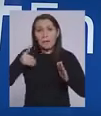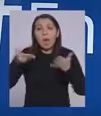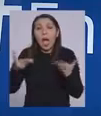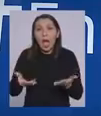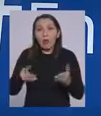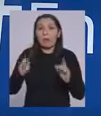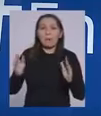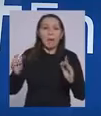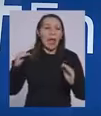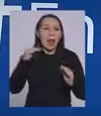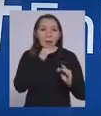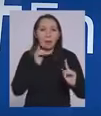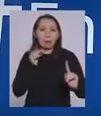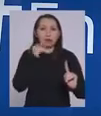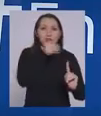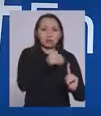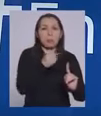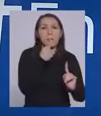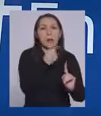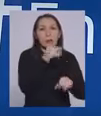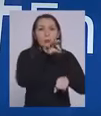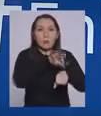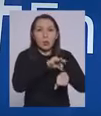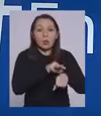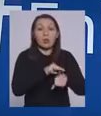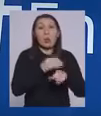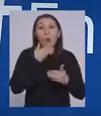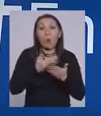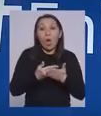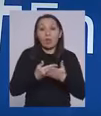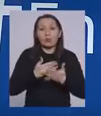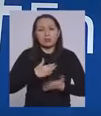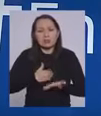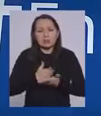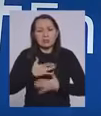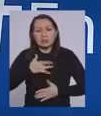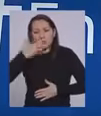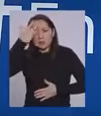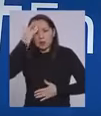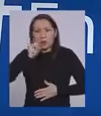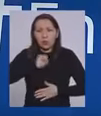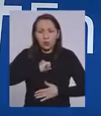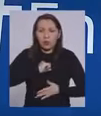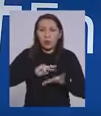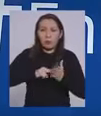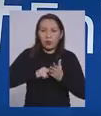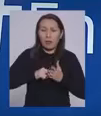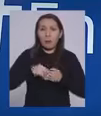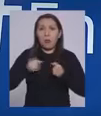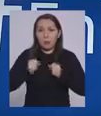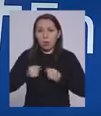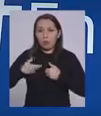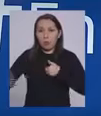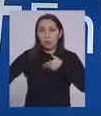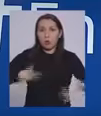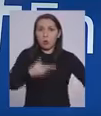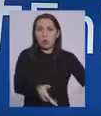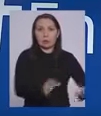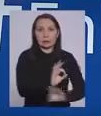debemos reducir. ¿Para qué? Para que durante esos días que se presentan los síntomas, que las personas están contagiando,